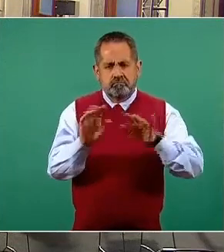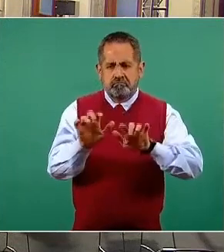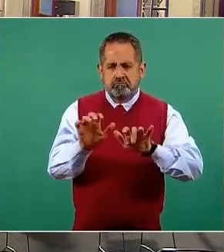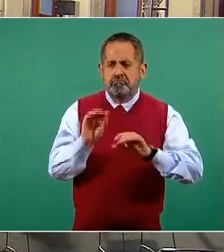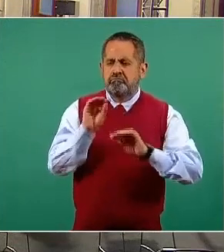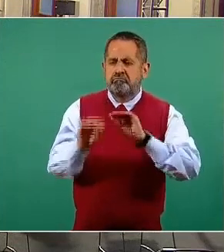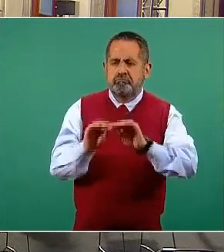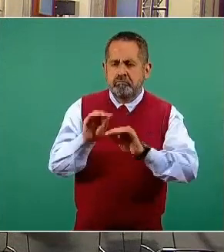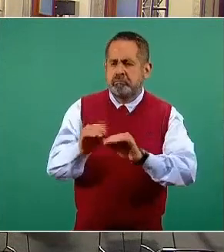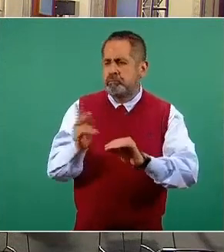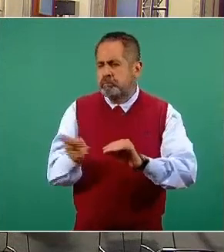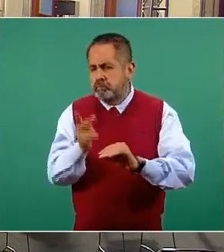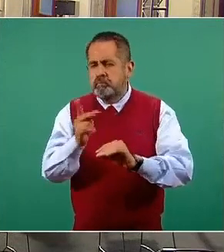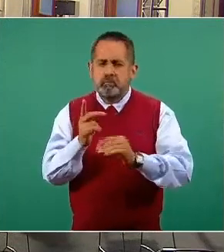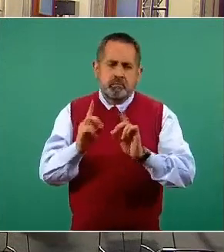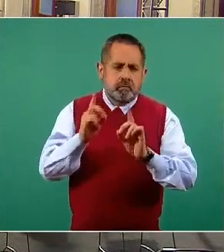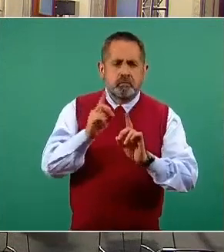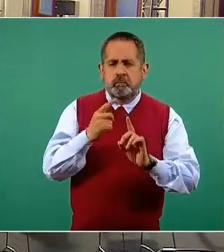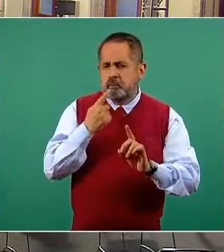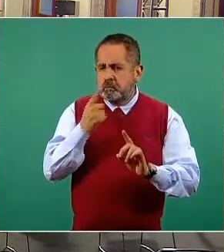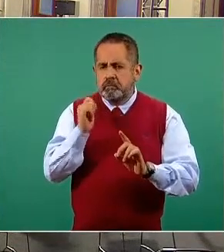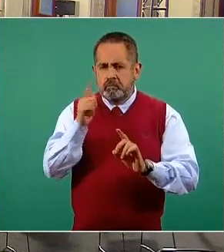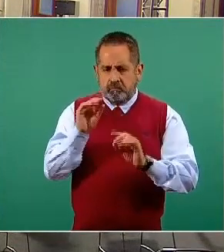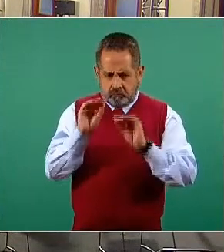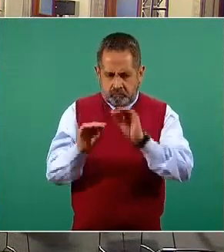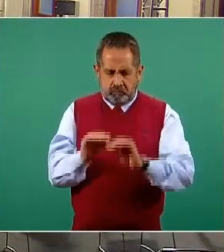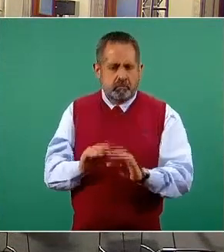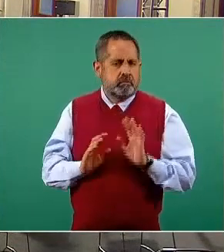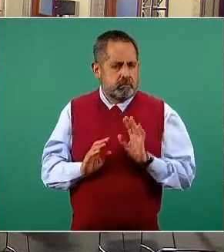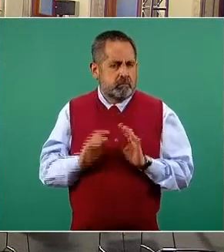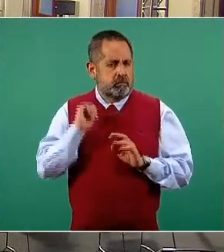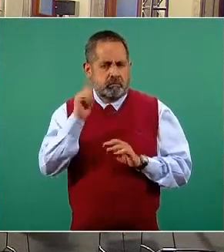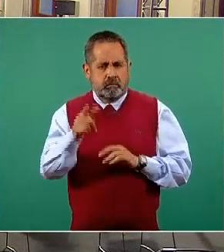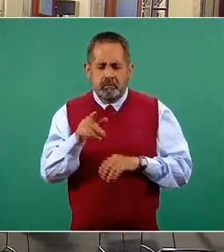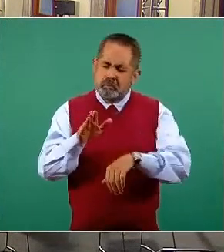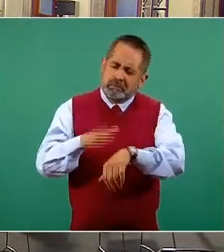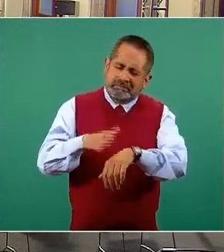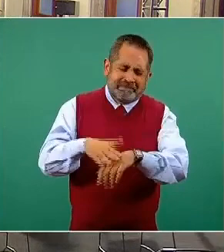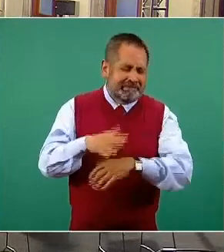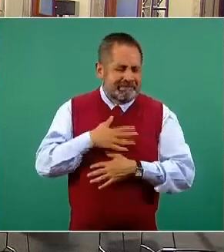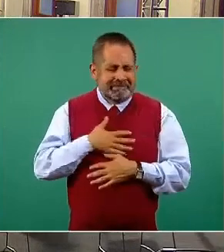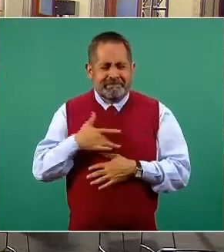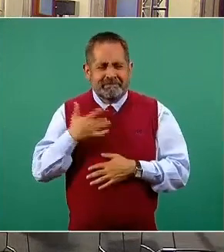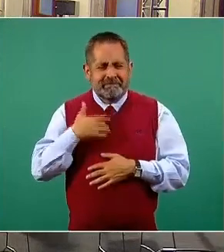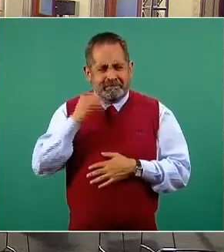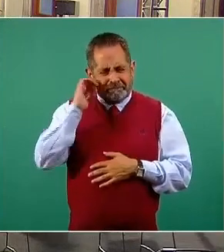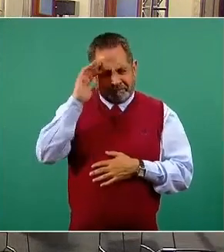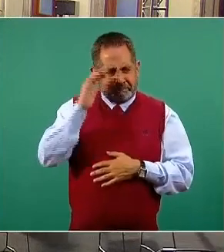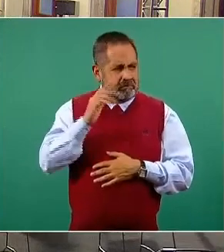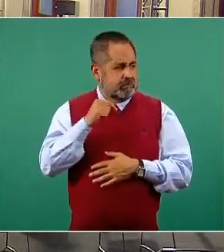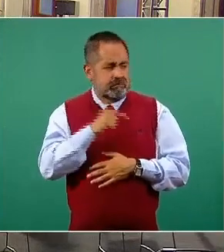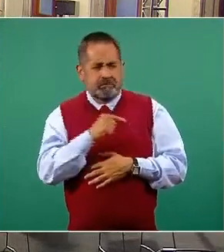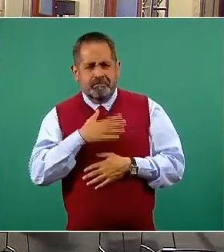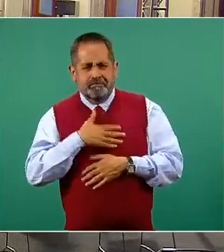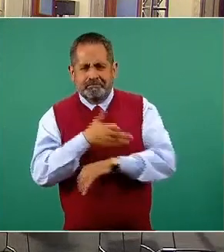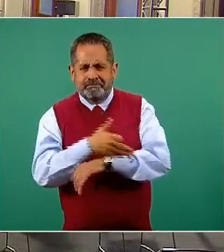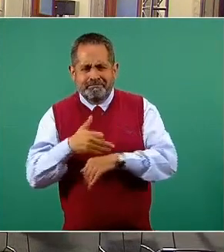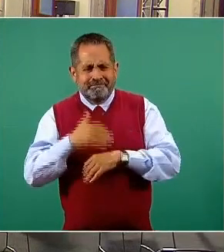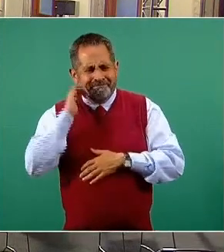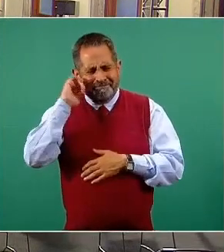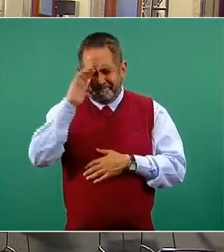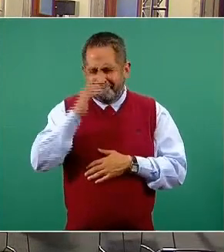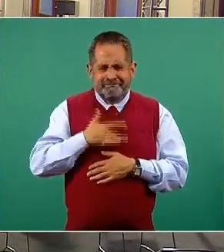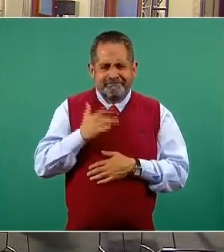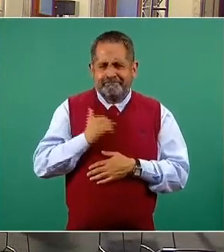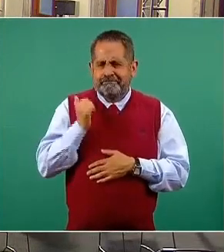registrar preguntas, comentarios, etcétera, y también registrar cualquier reacción secundaria que usted o alguna persona familiar de